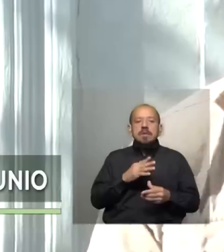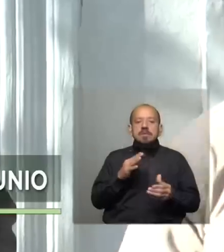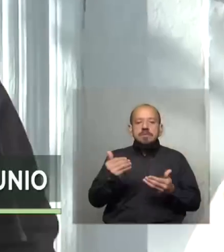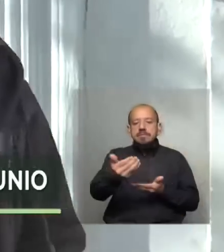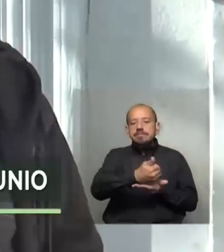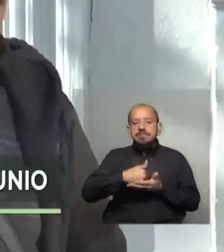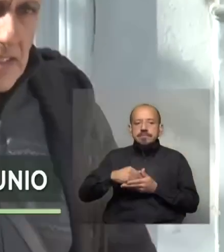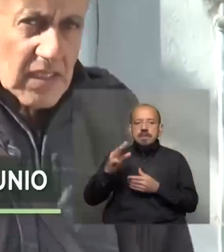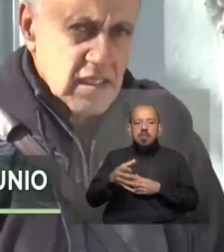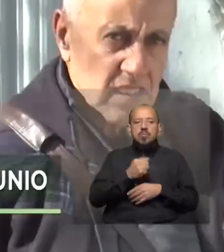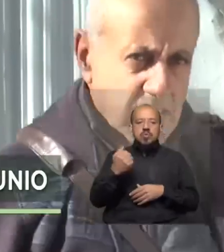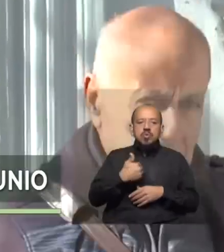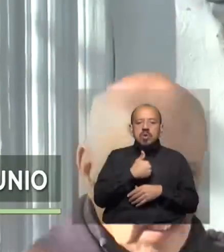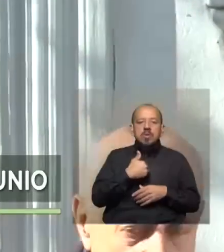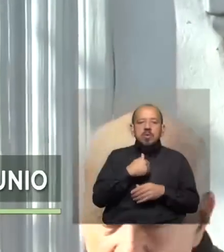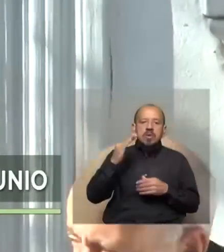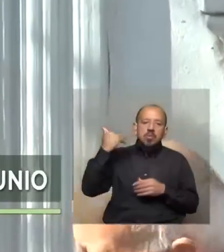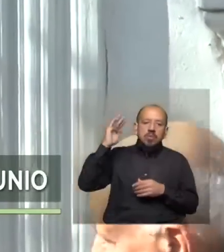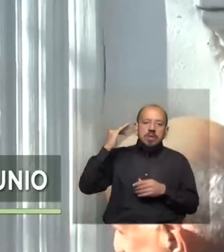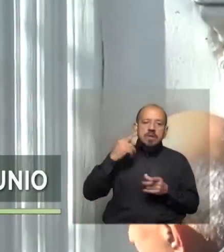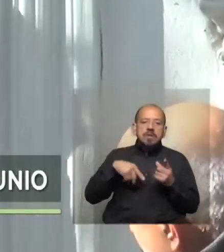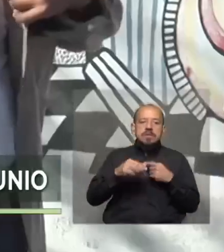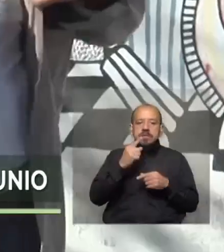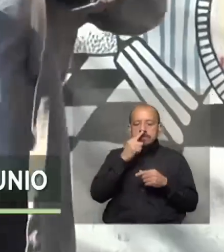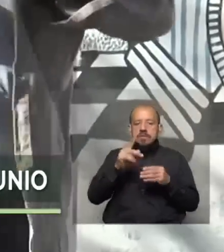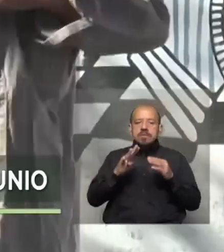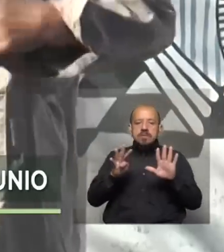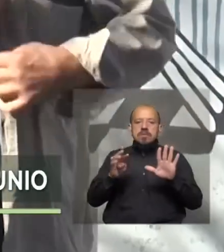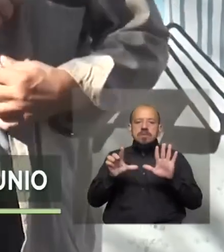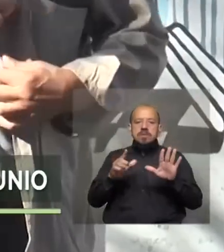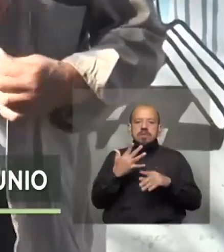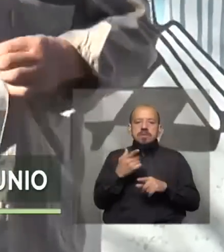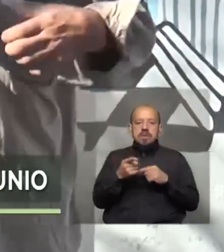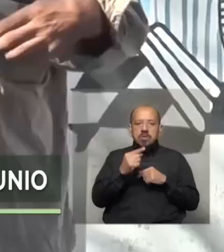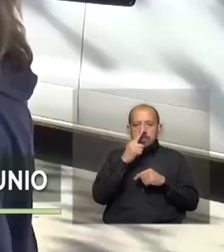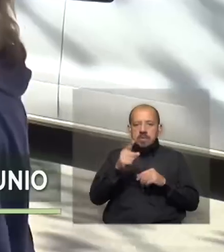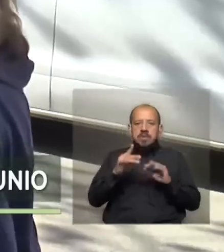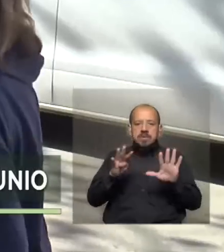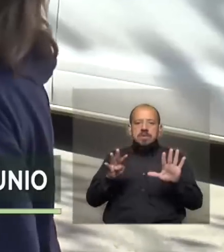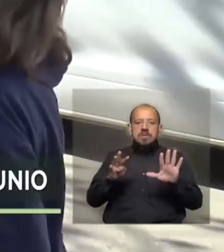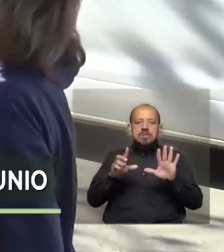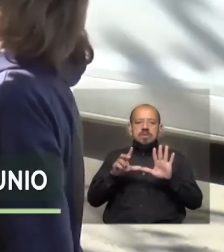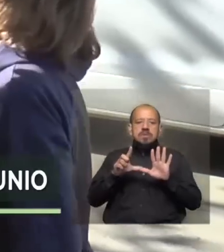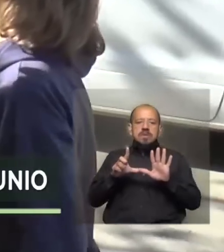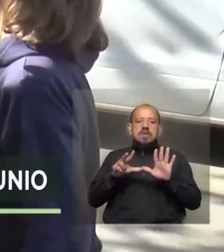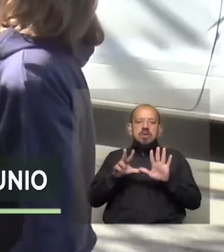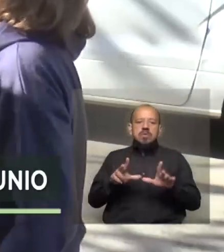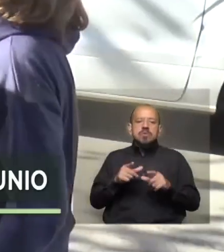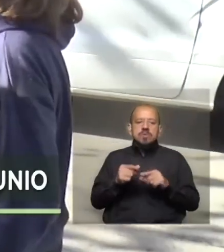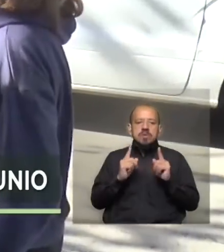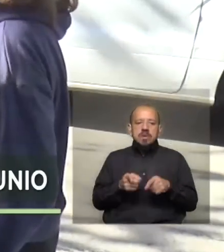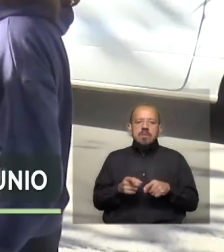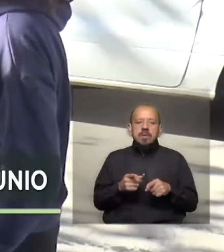abuso de autoridad y lesiones graves cometidos entre 1975 y 1978 además fueron